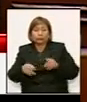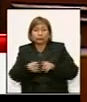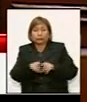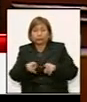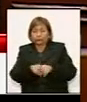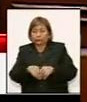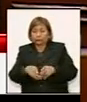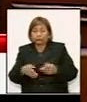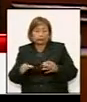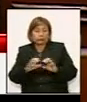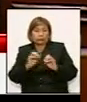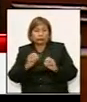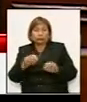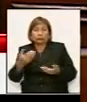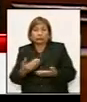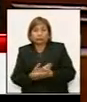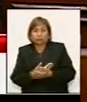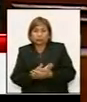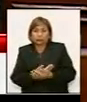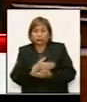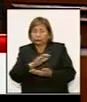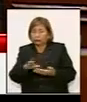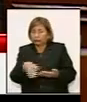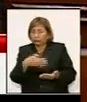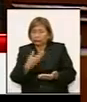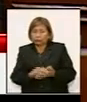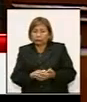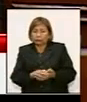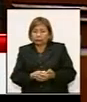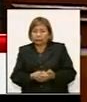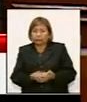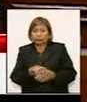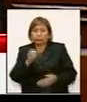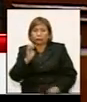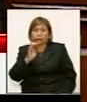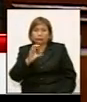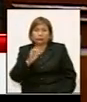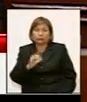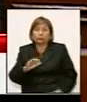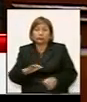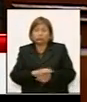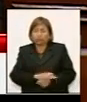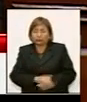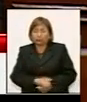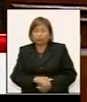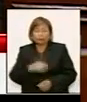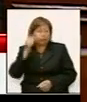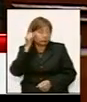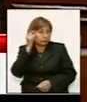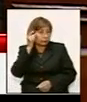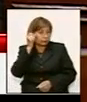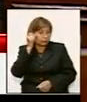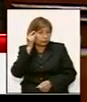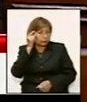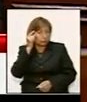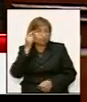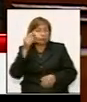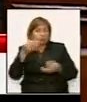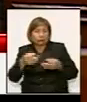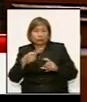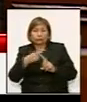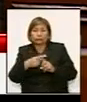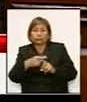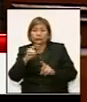herramienta tecnológica moderna totalmente ecoeficiente. En tal sentido, considero sumamente positivo